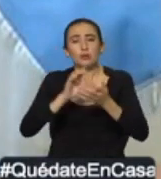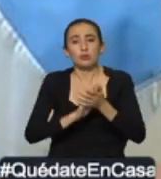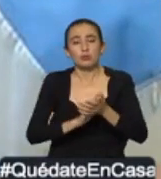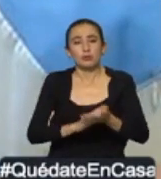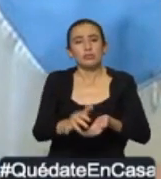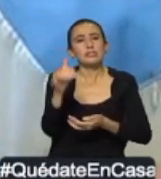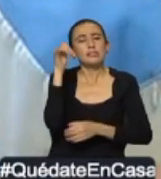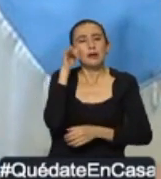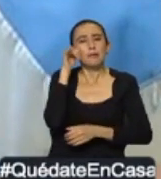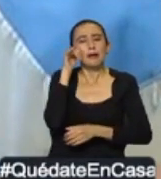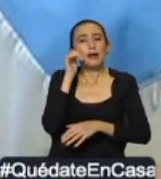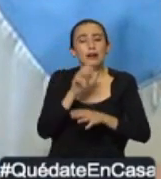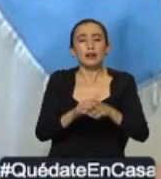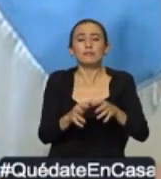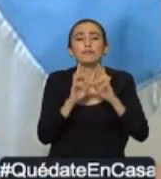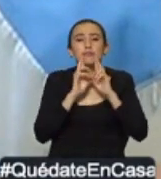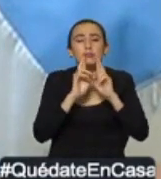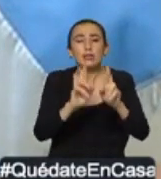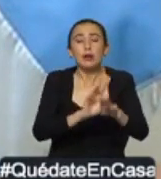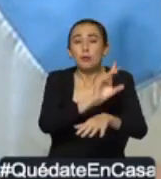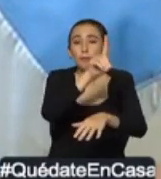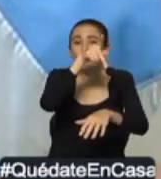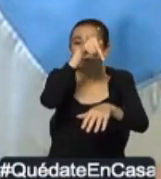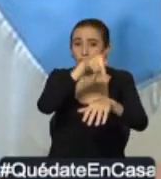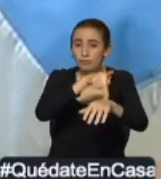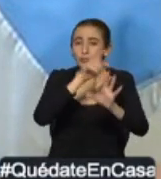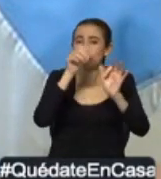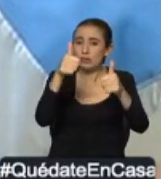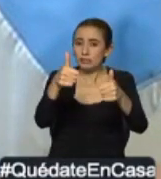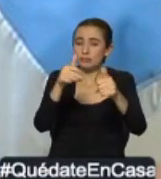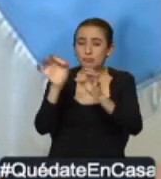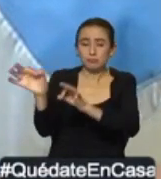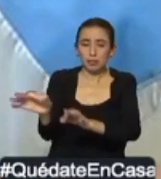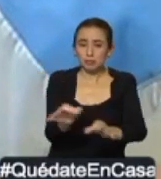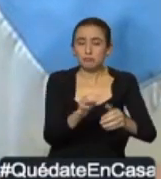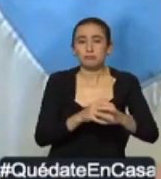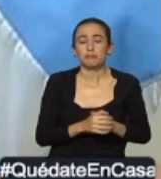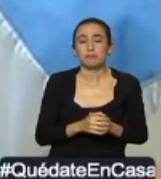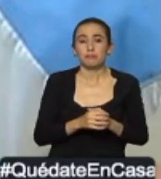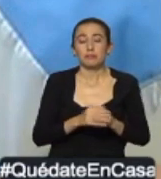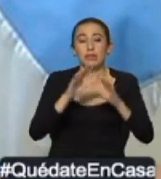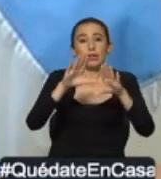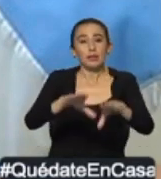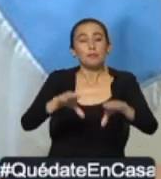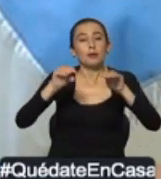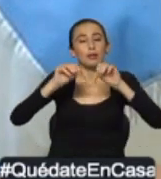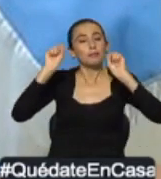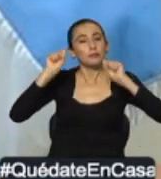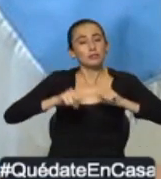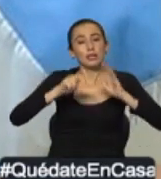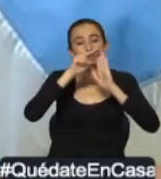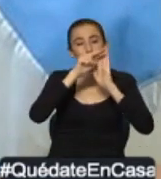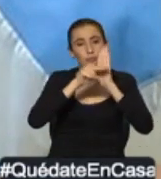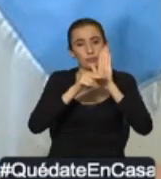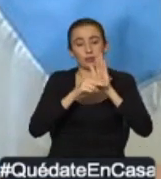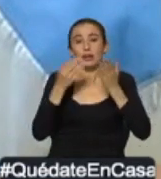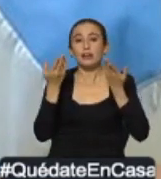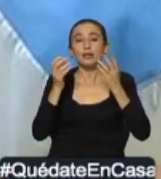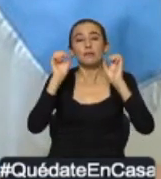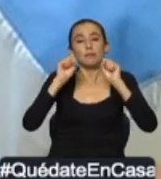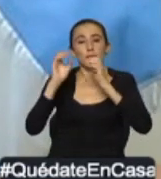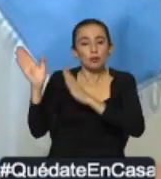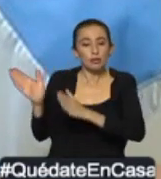los síntomas que presentan y las medidas que se deben adoptar esto nos va a ayudar a canalizar adecuadamente las necesidades